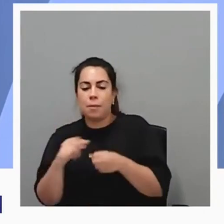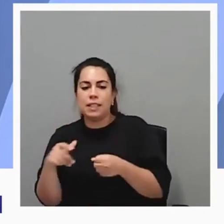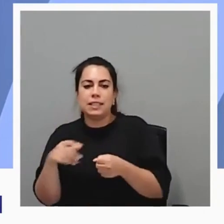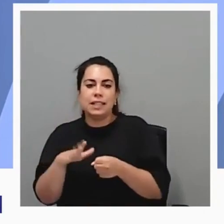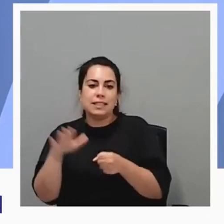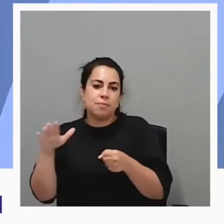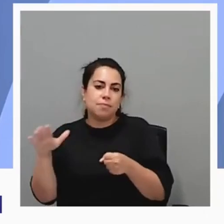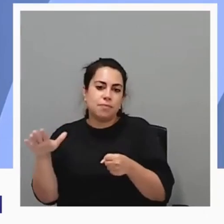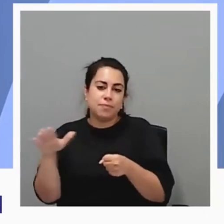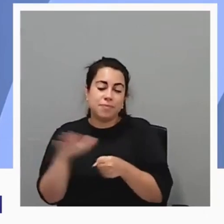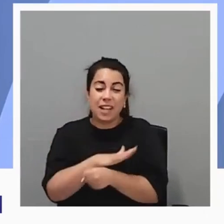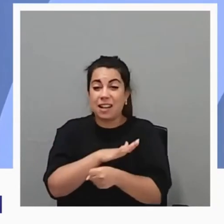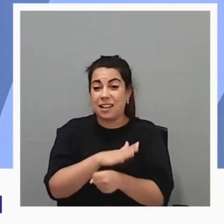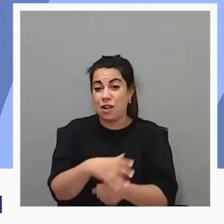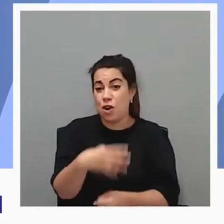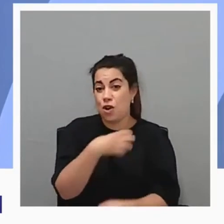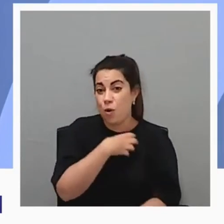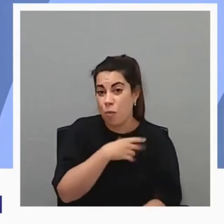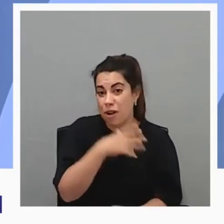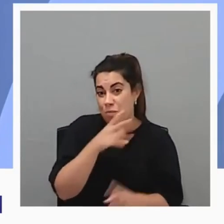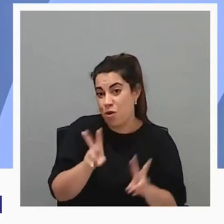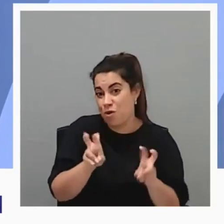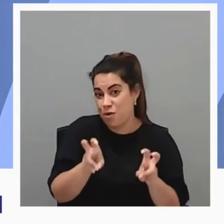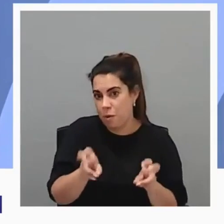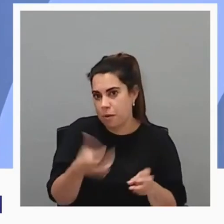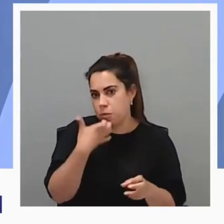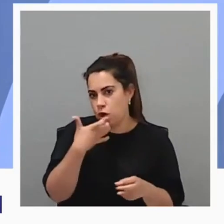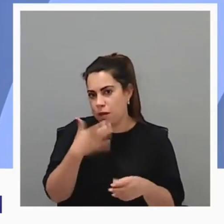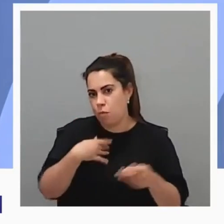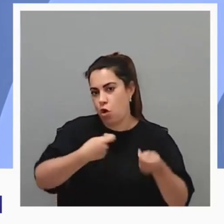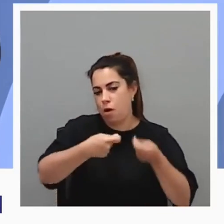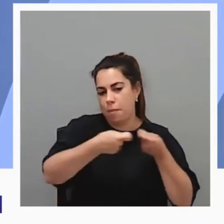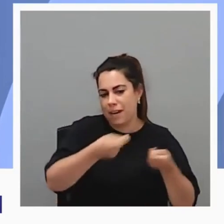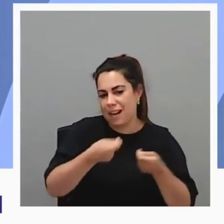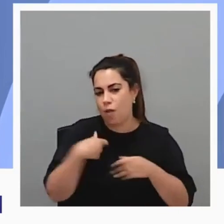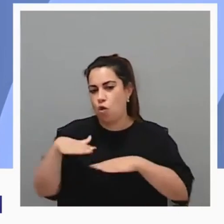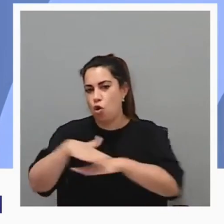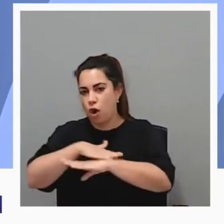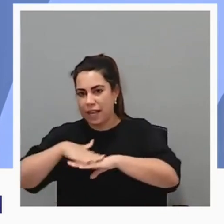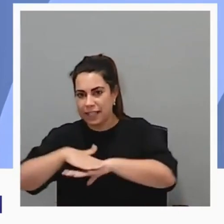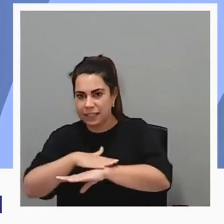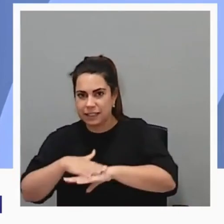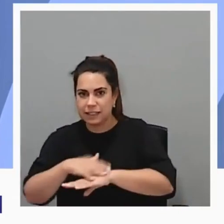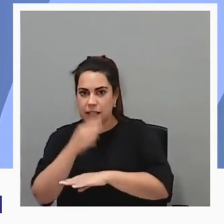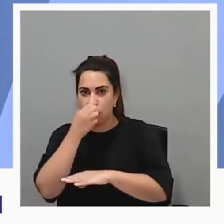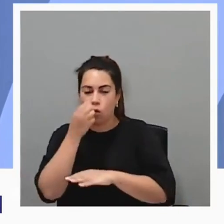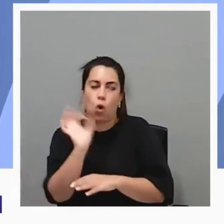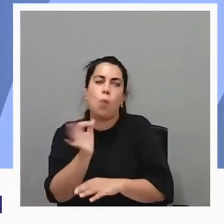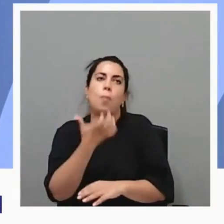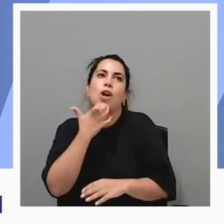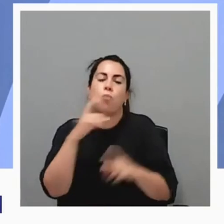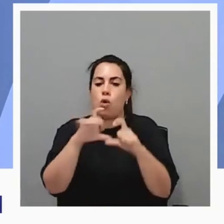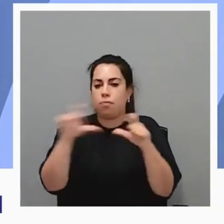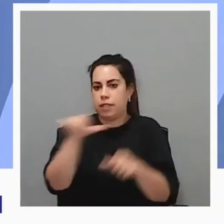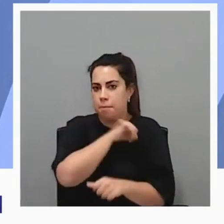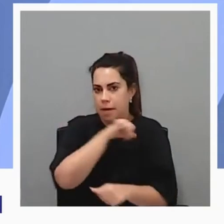ejemplo, si el Estado y el mercado, por poner, o la acción privada, ¿no? Solidaridad